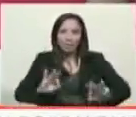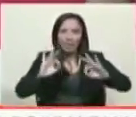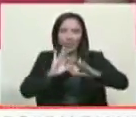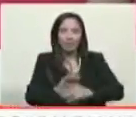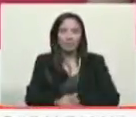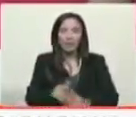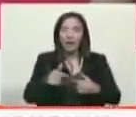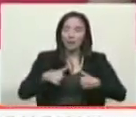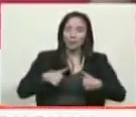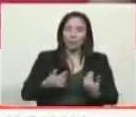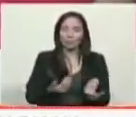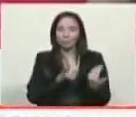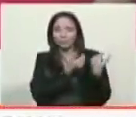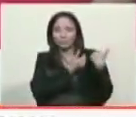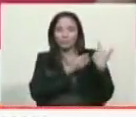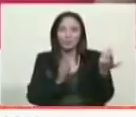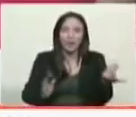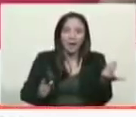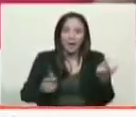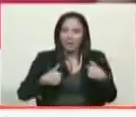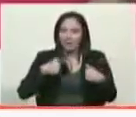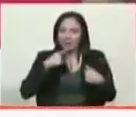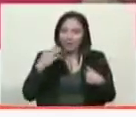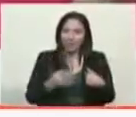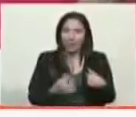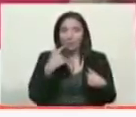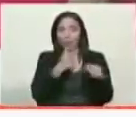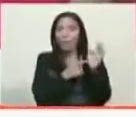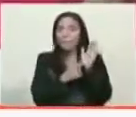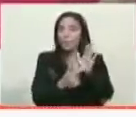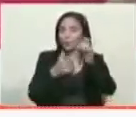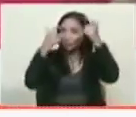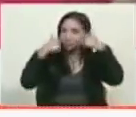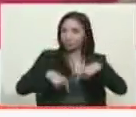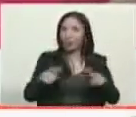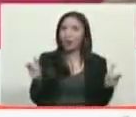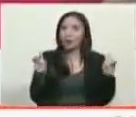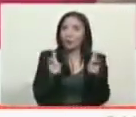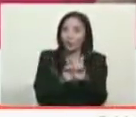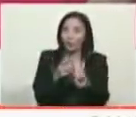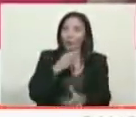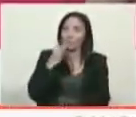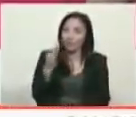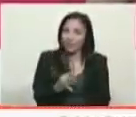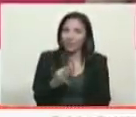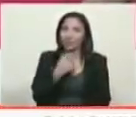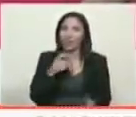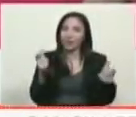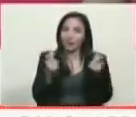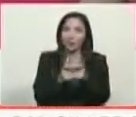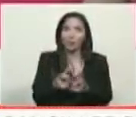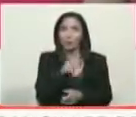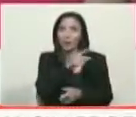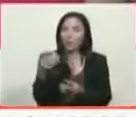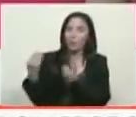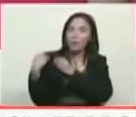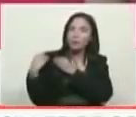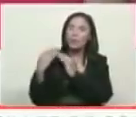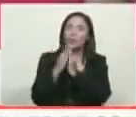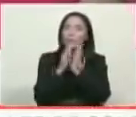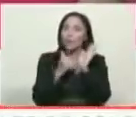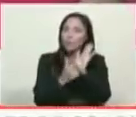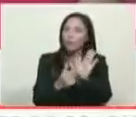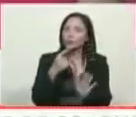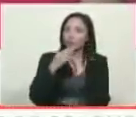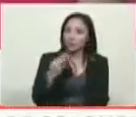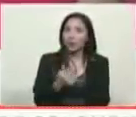autorizaba moralmente a revelar una reunión que en teoría era secreta por petición de él. Yo dije